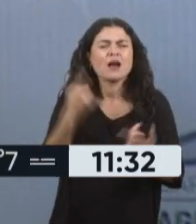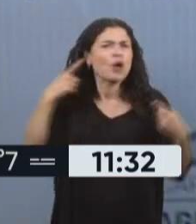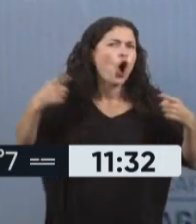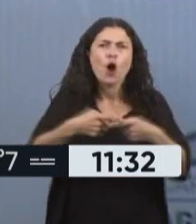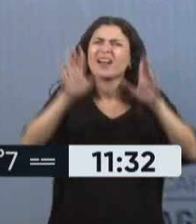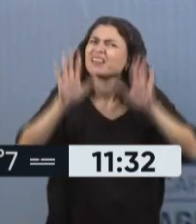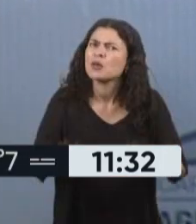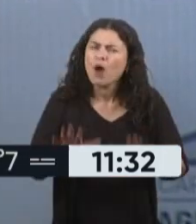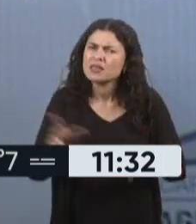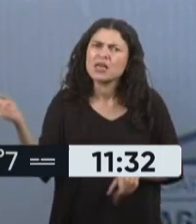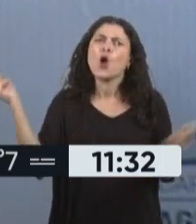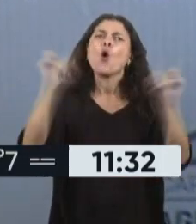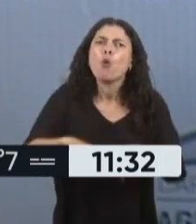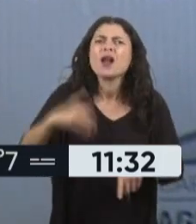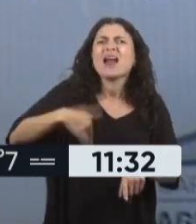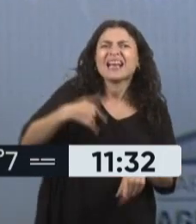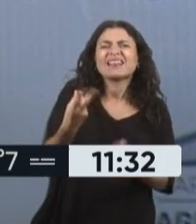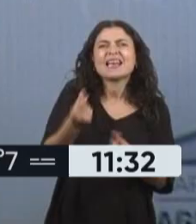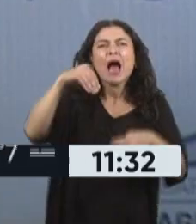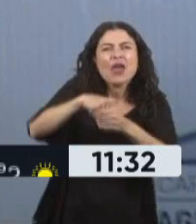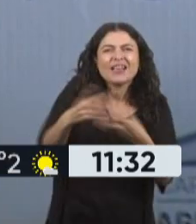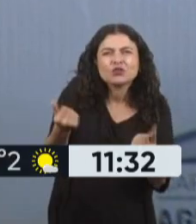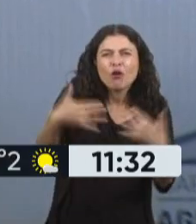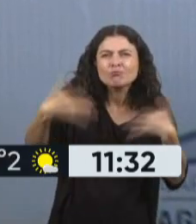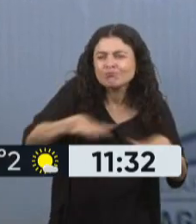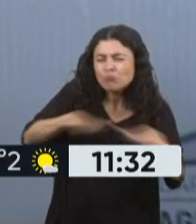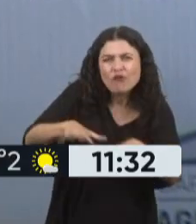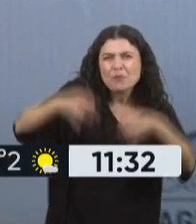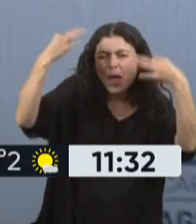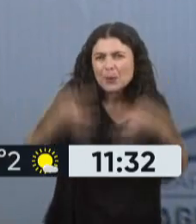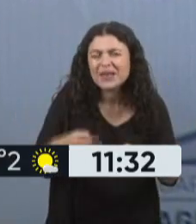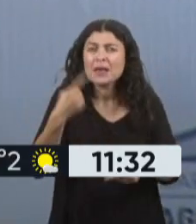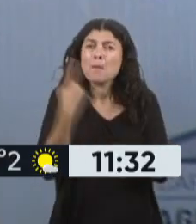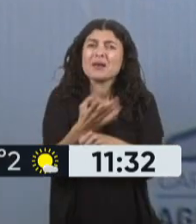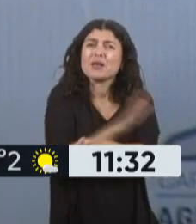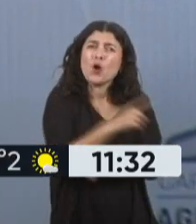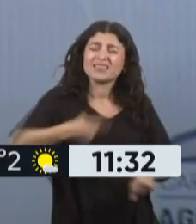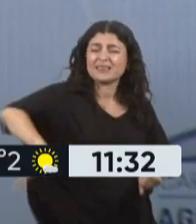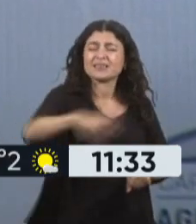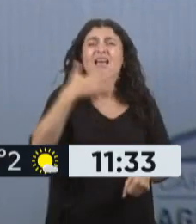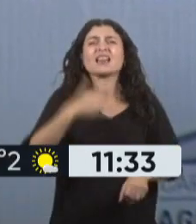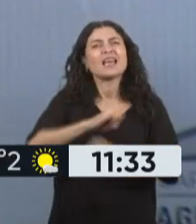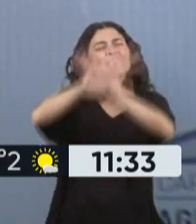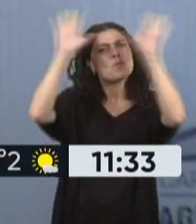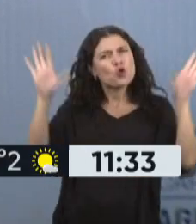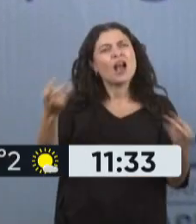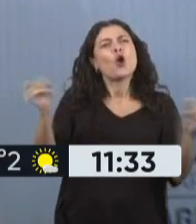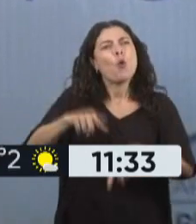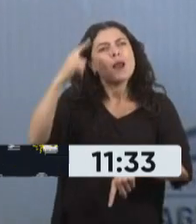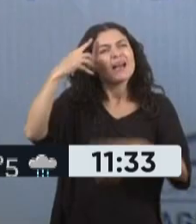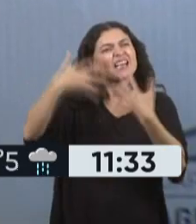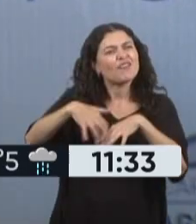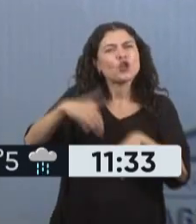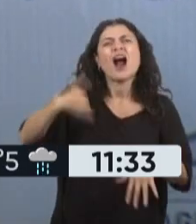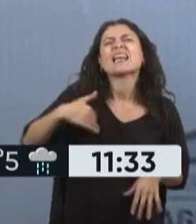la Argentina el país más rico del mundo. Para eso necesitamos entender entre todos que debemos volver a pensar a la Argentina en